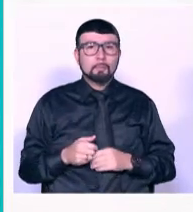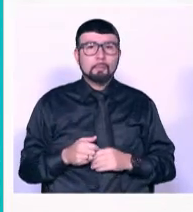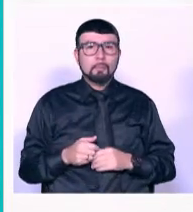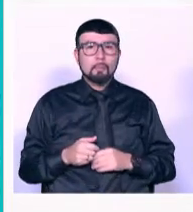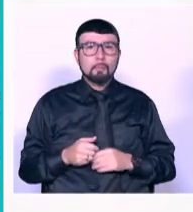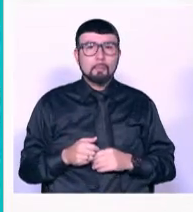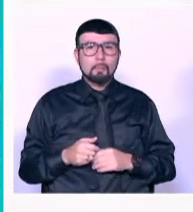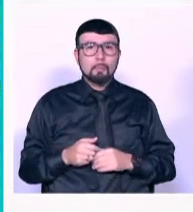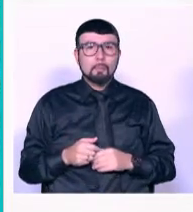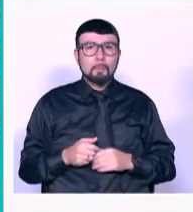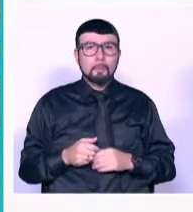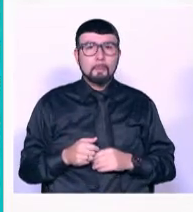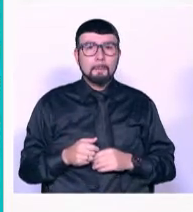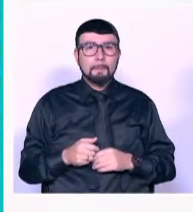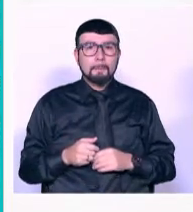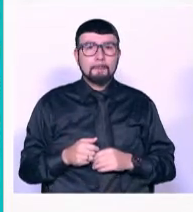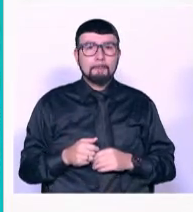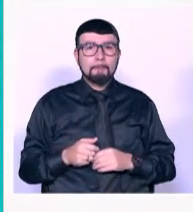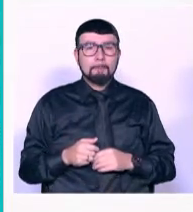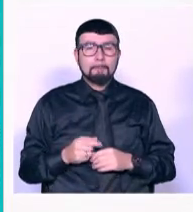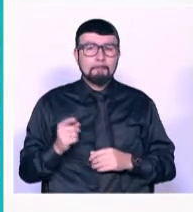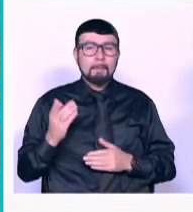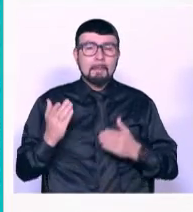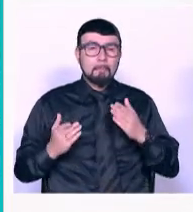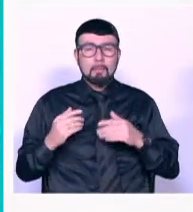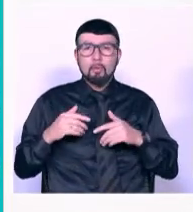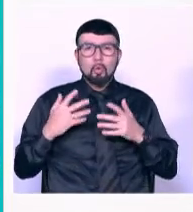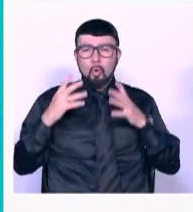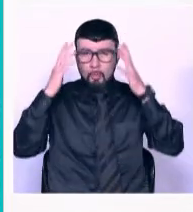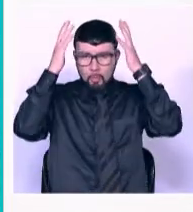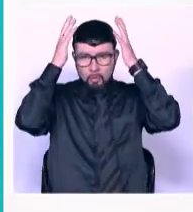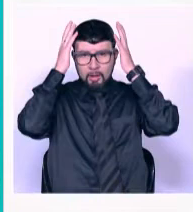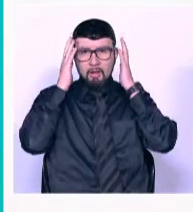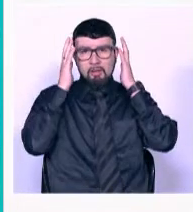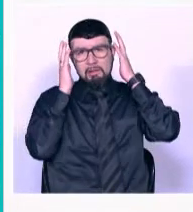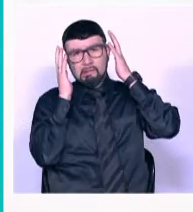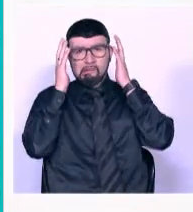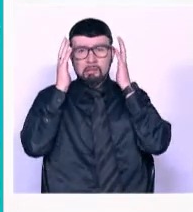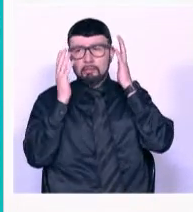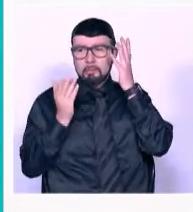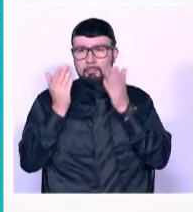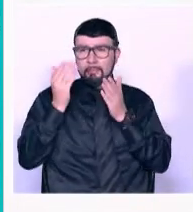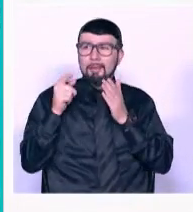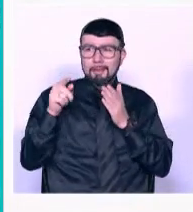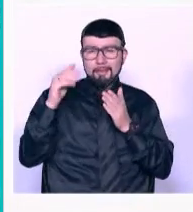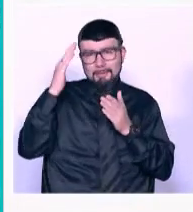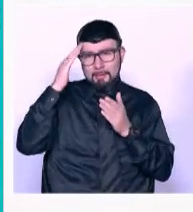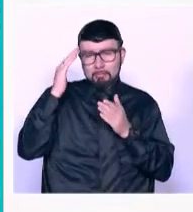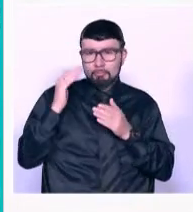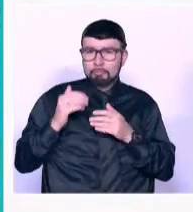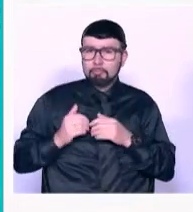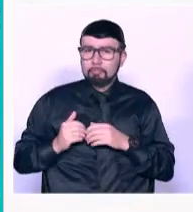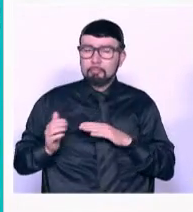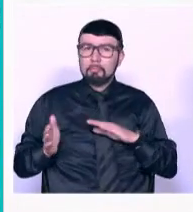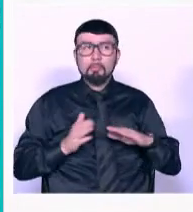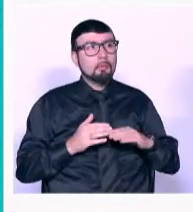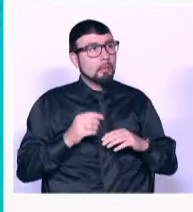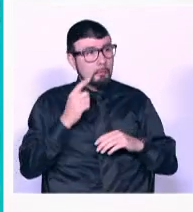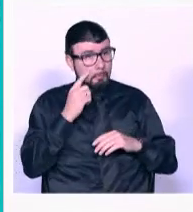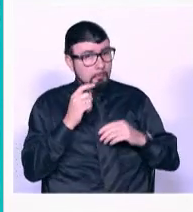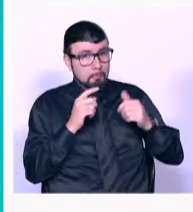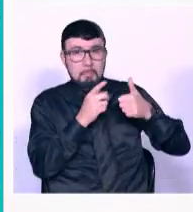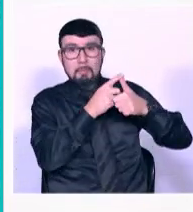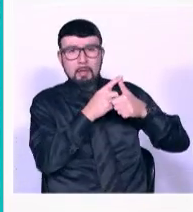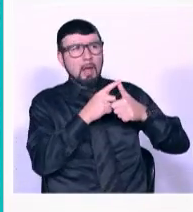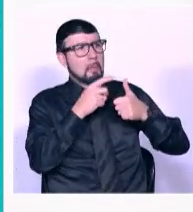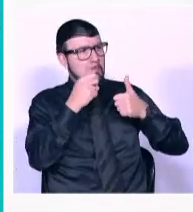también de posición de la cabeza. Ahí podemos apreciar una postura buena en la primera, o